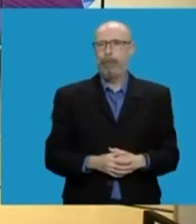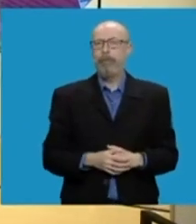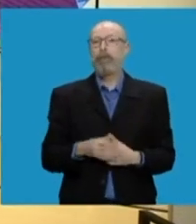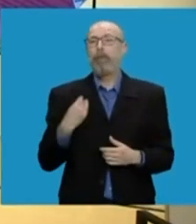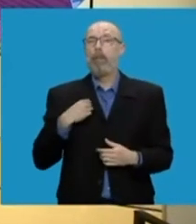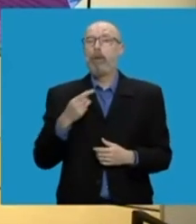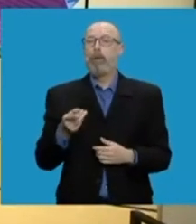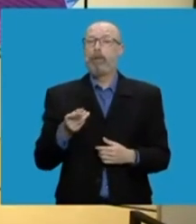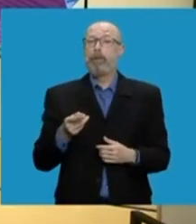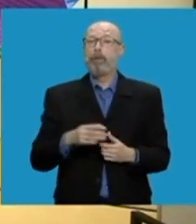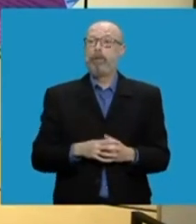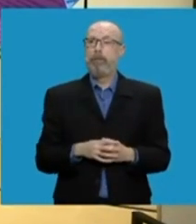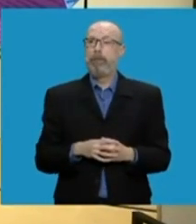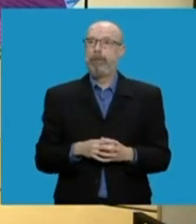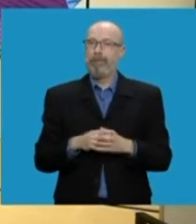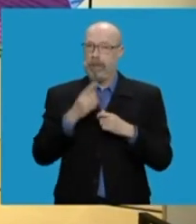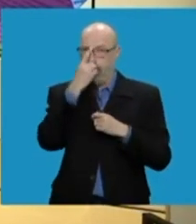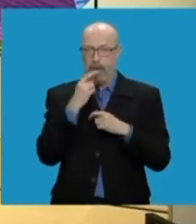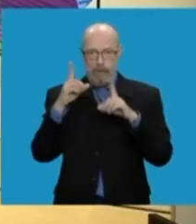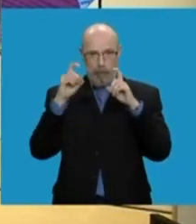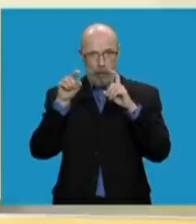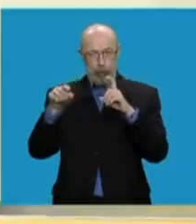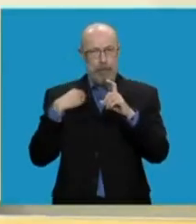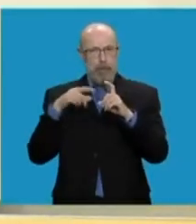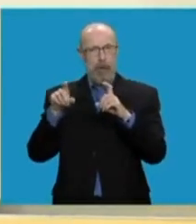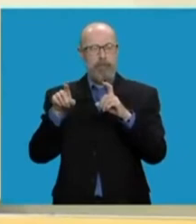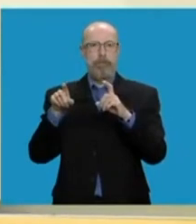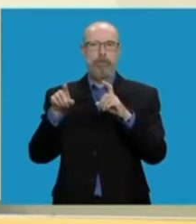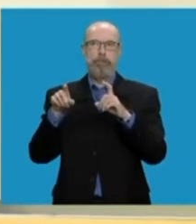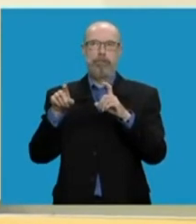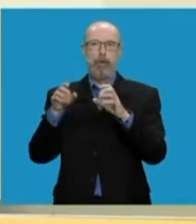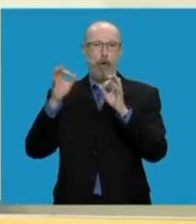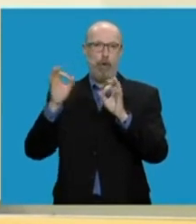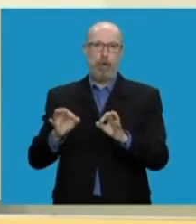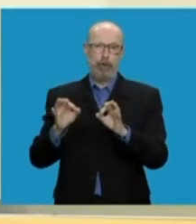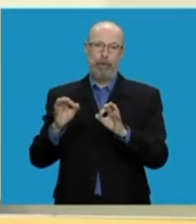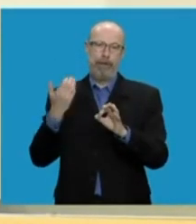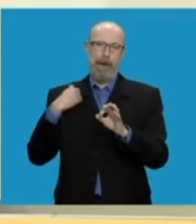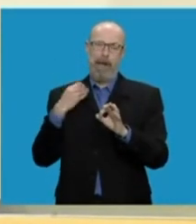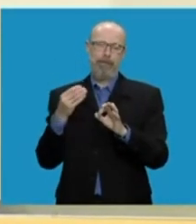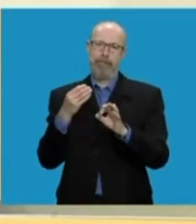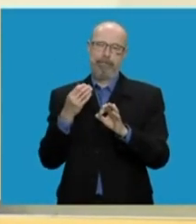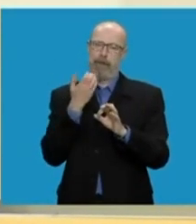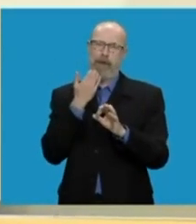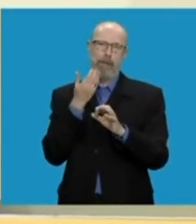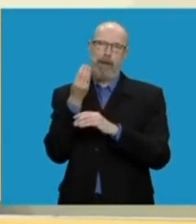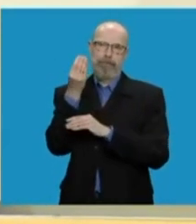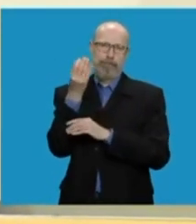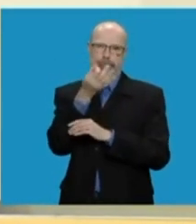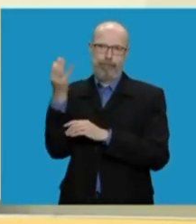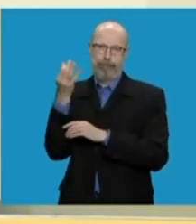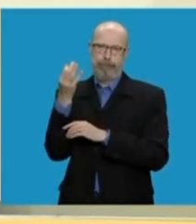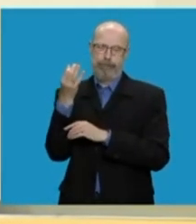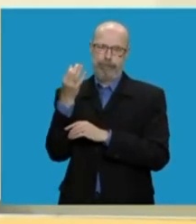recoge con esa imagen al concluir la ejemplar carrera de mi